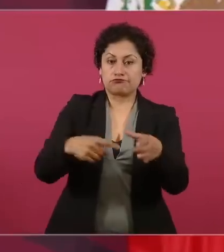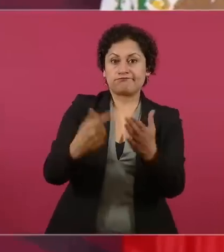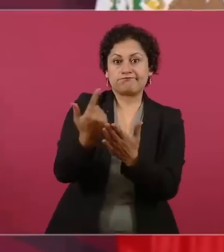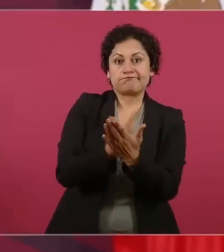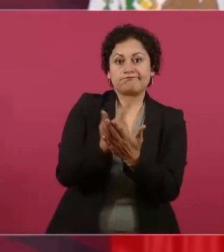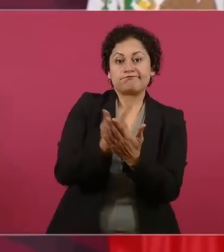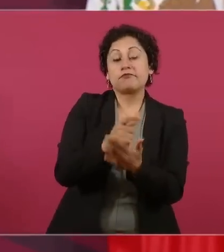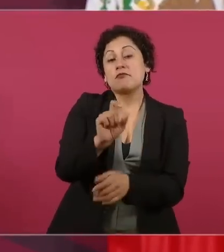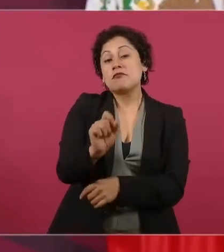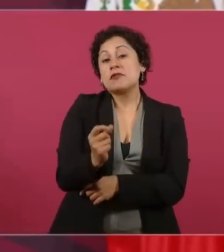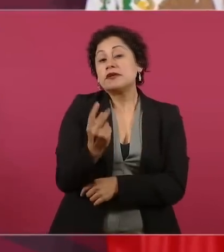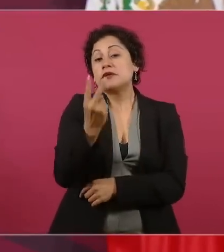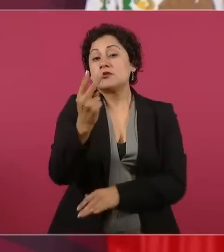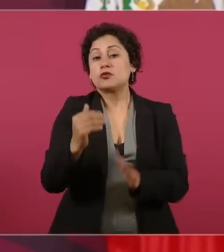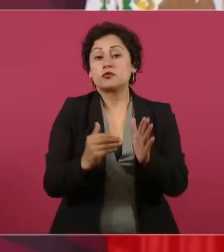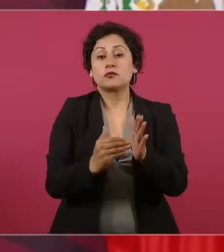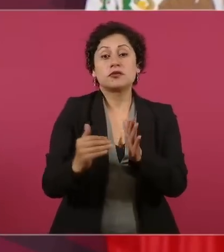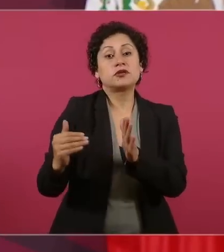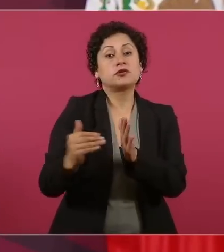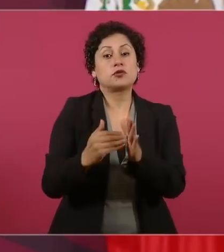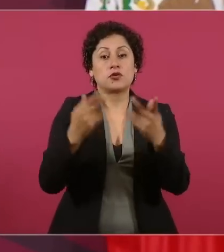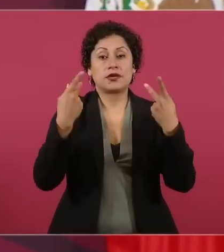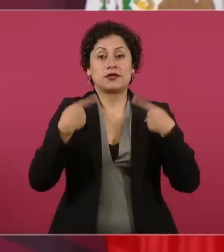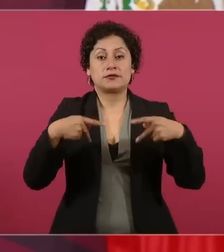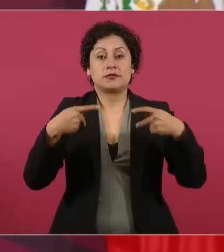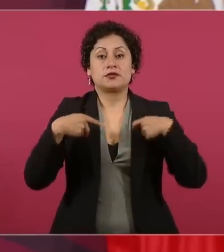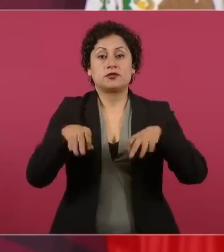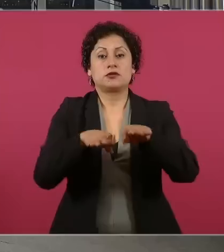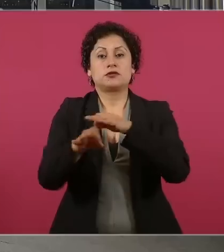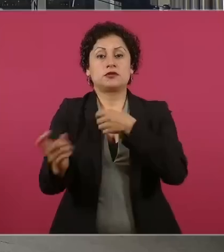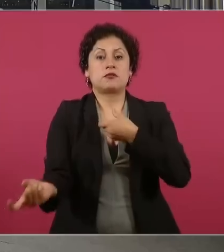trabajadores inscritos en el Seguro Social,